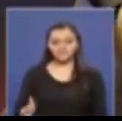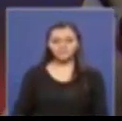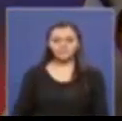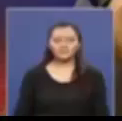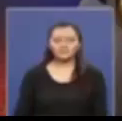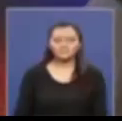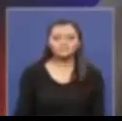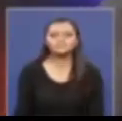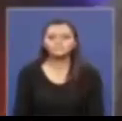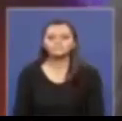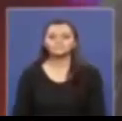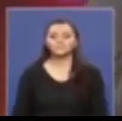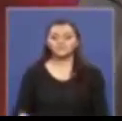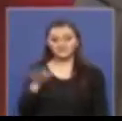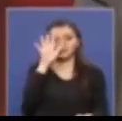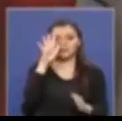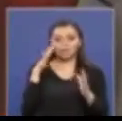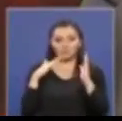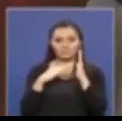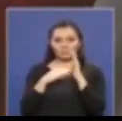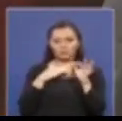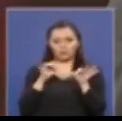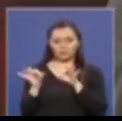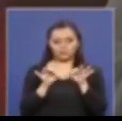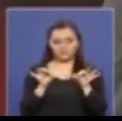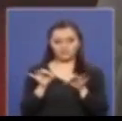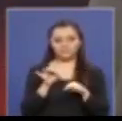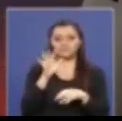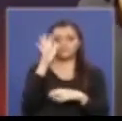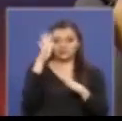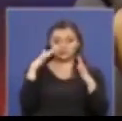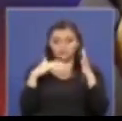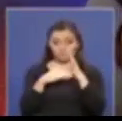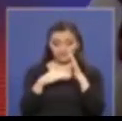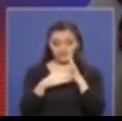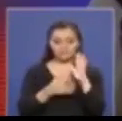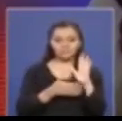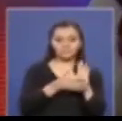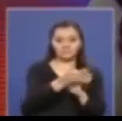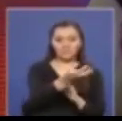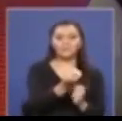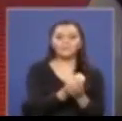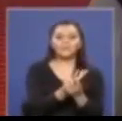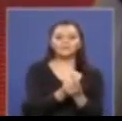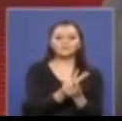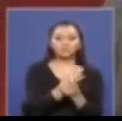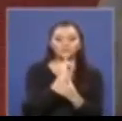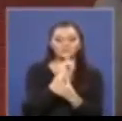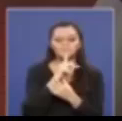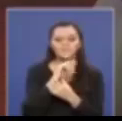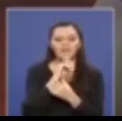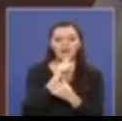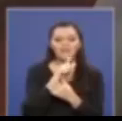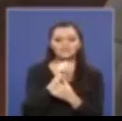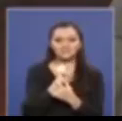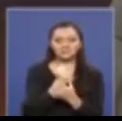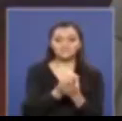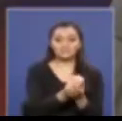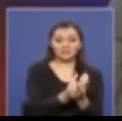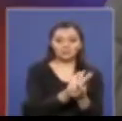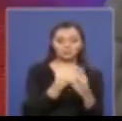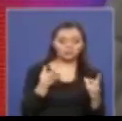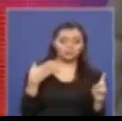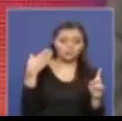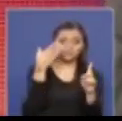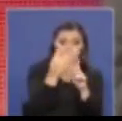5.000, ya les vamos a explicar eso, pueden ir a Ipiales, comprar una canasta comercial hasta cierto